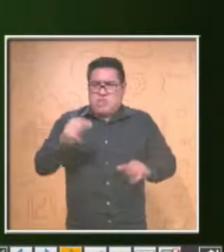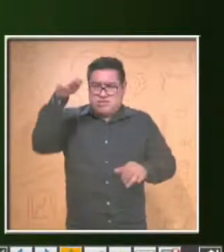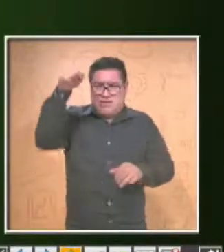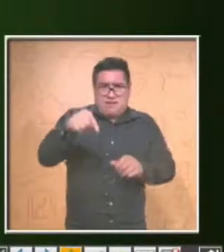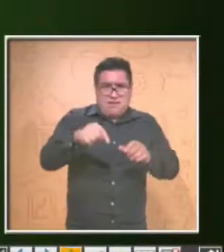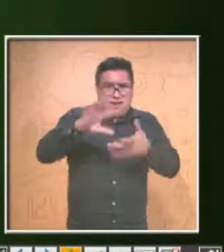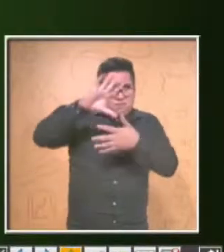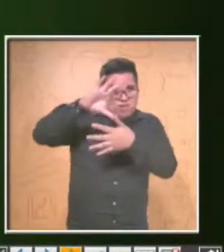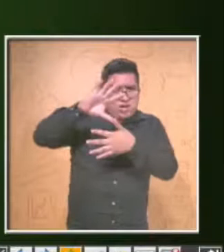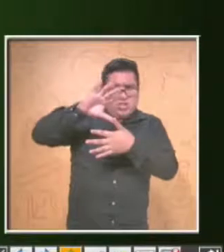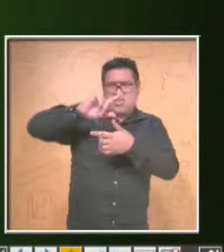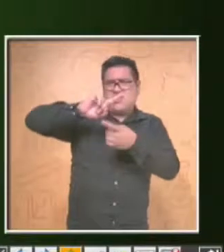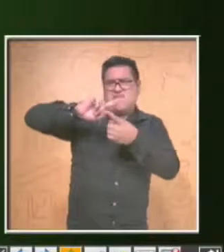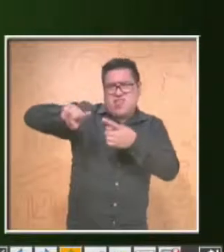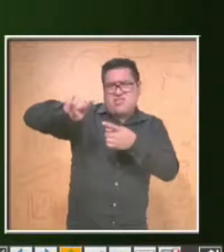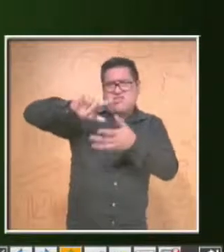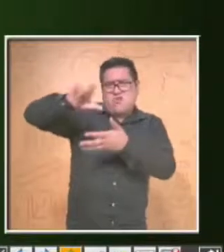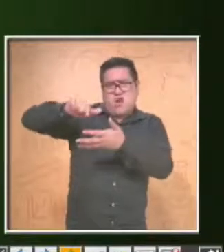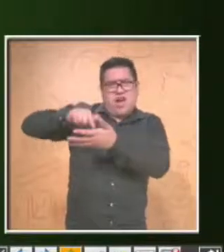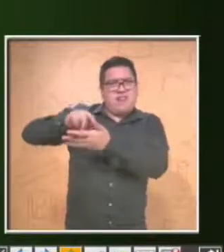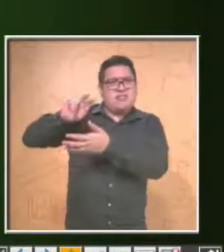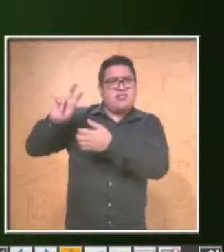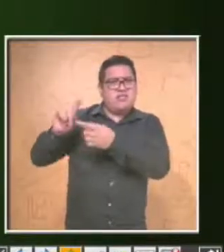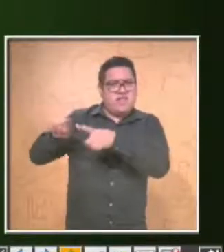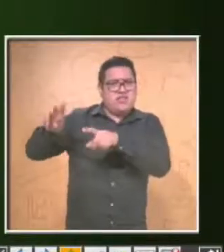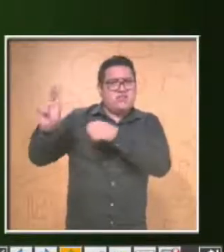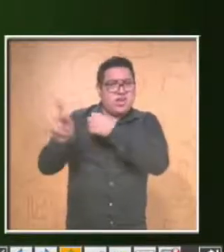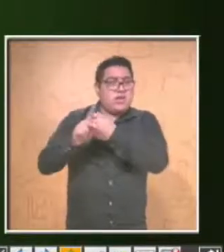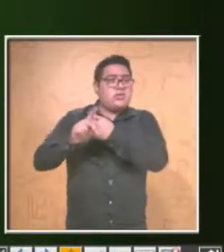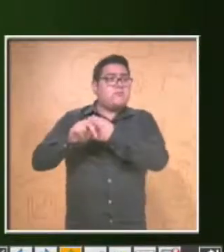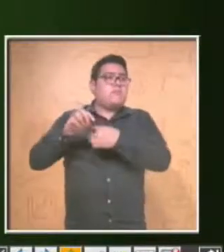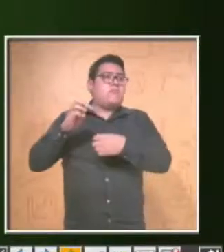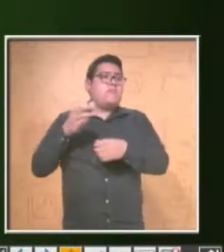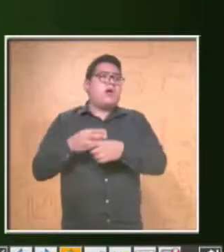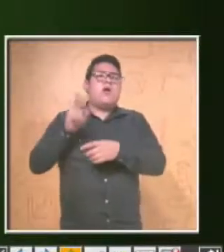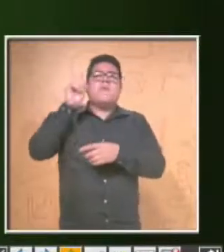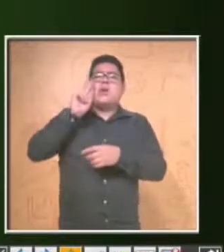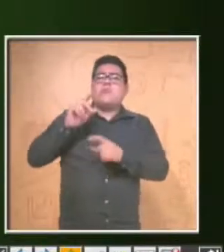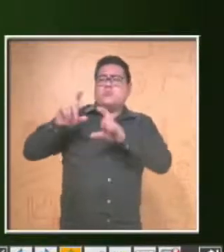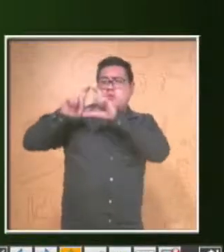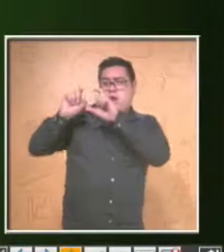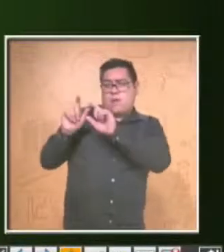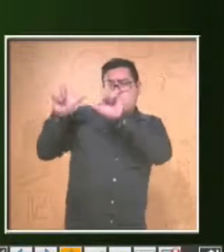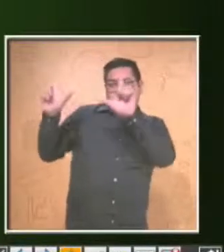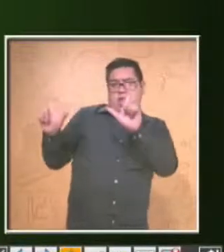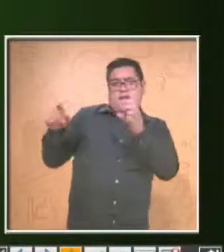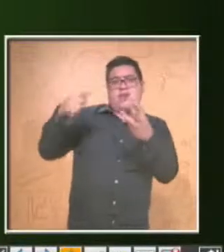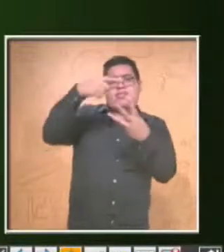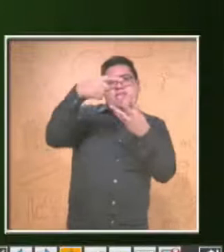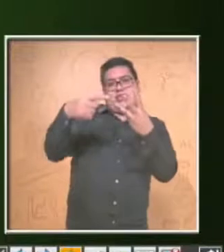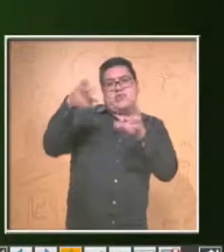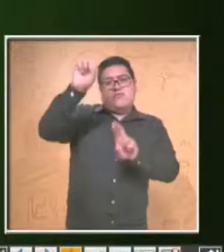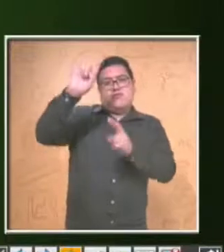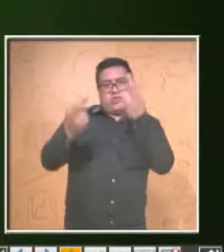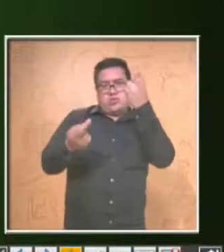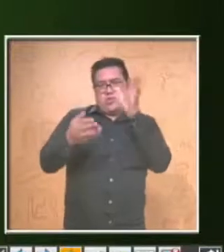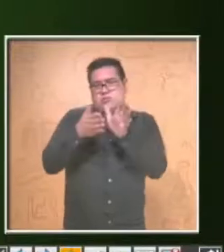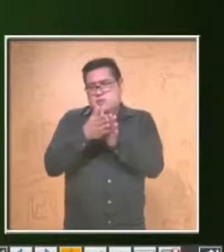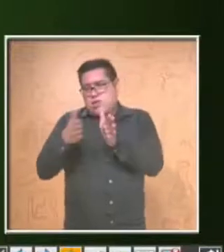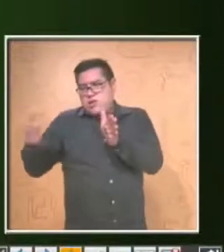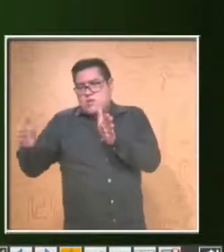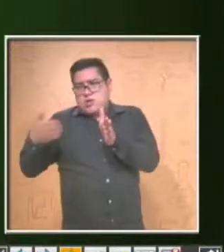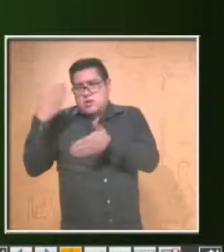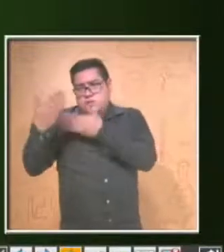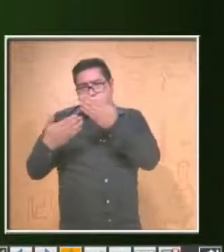nada más en América, en muchos lugares, pero aquí aparecen en pantalla las 3 revoluciones que son parte de este periodo que estamos estudiando: